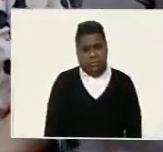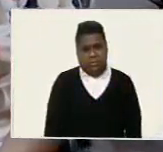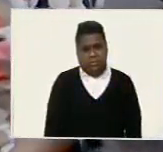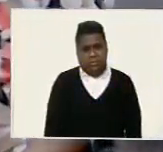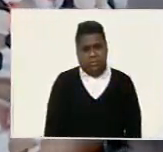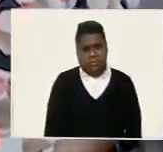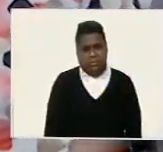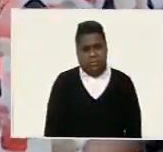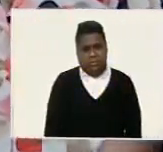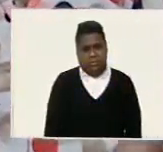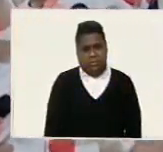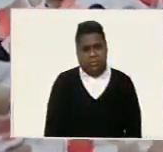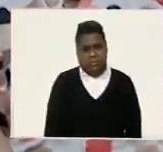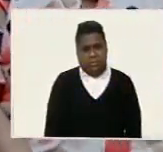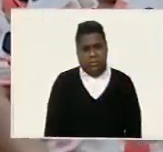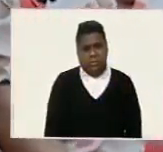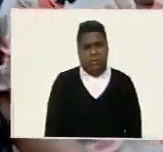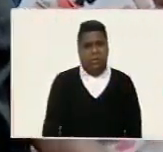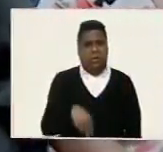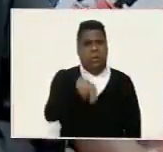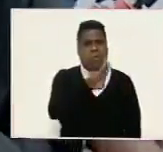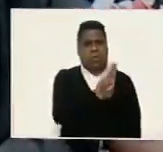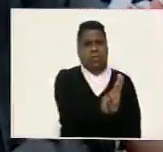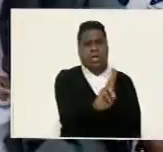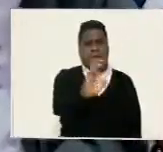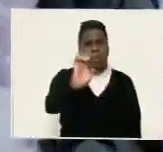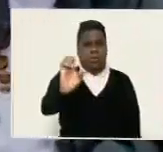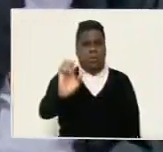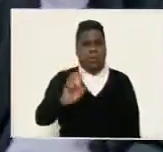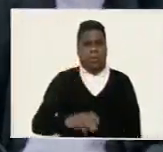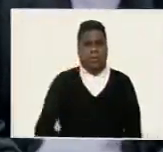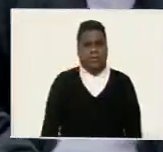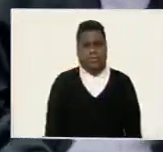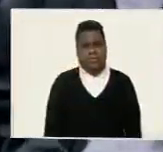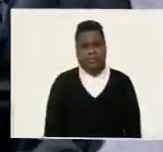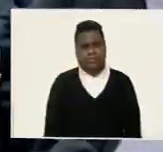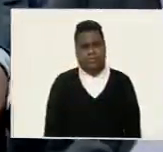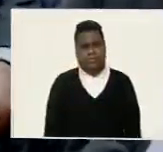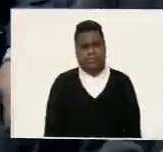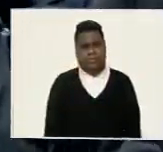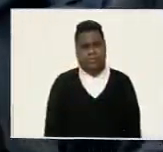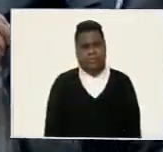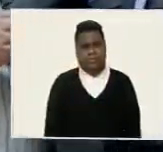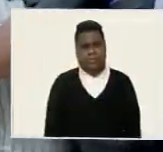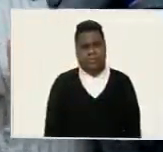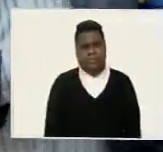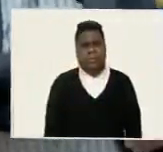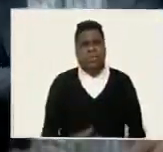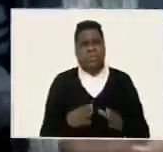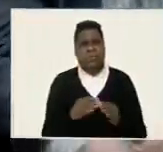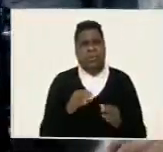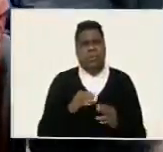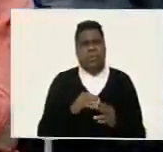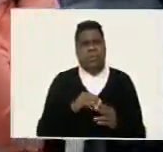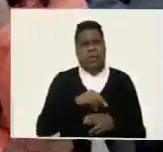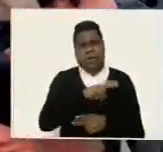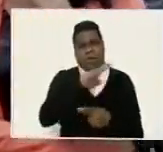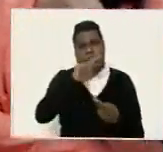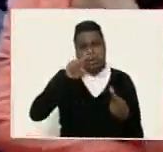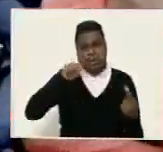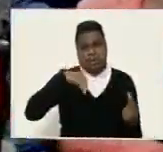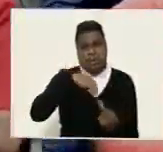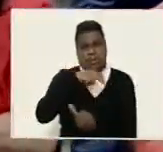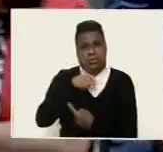las naciones europeas capitalistas en relación a esta revolución. La teoría